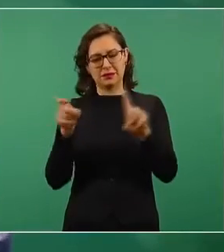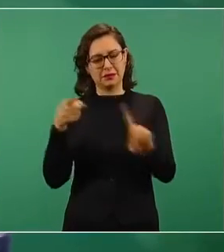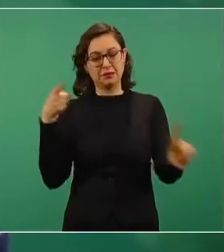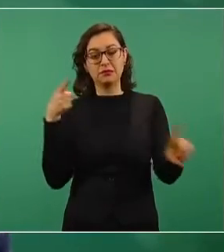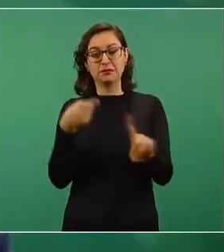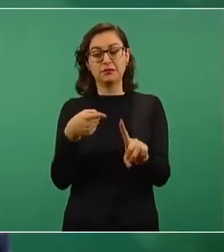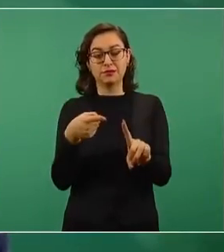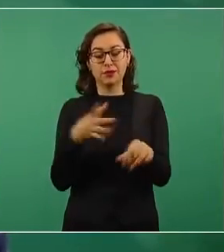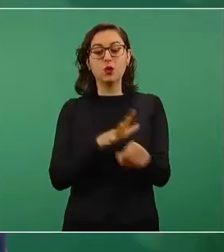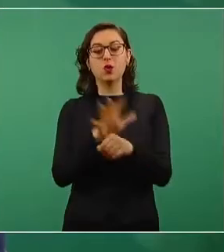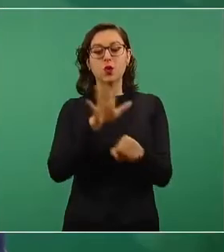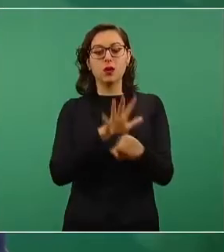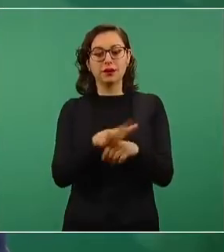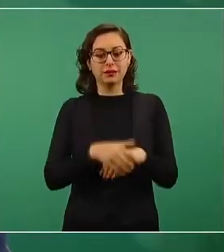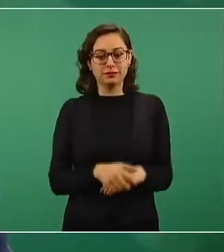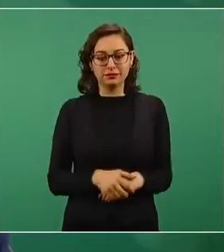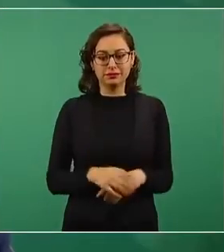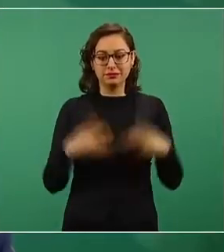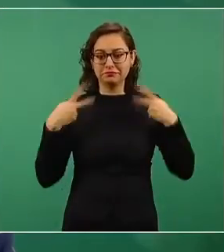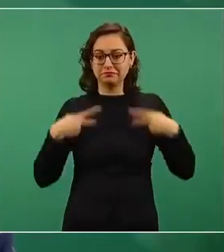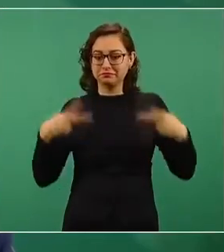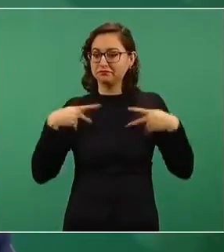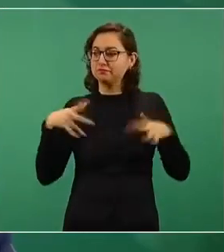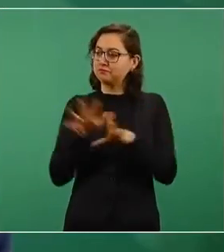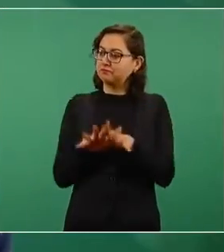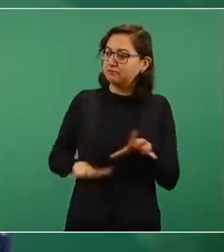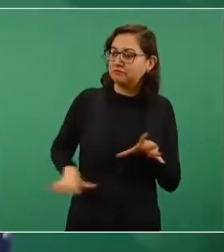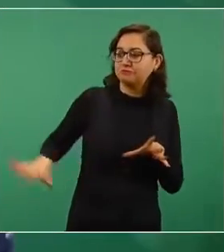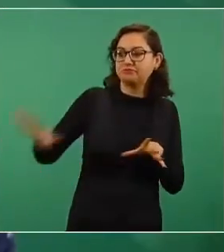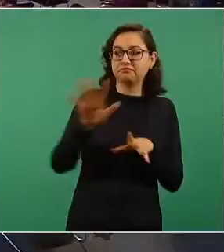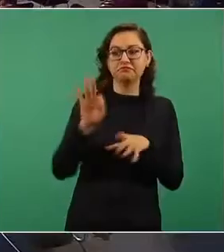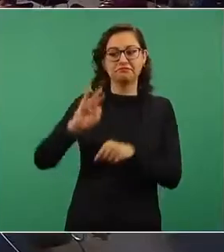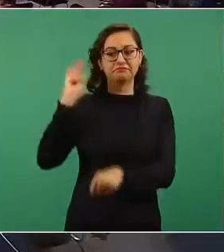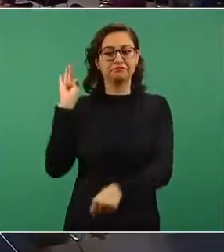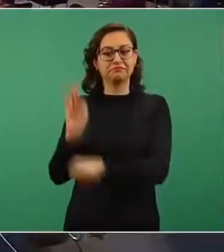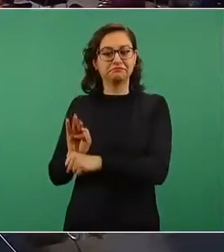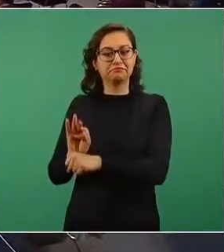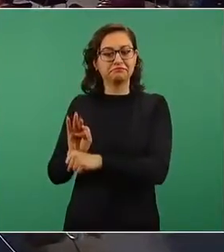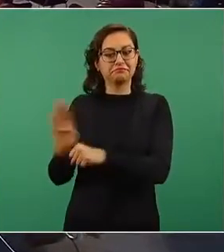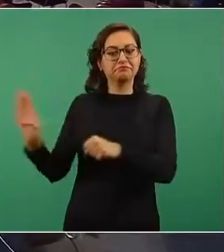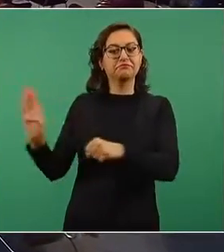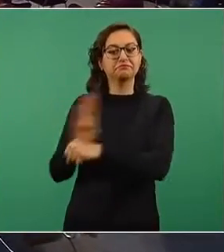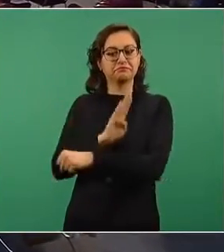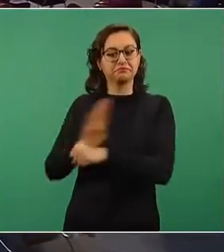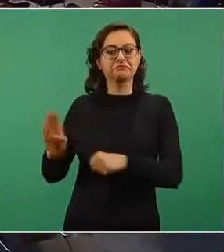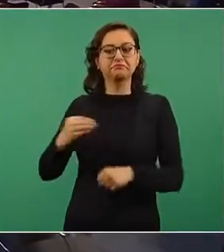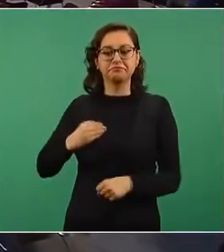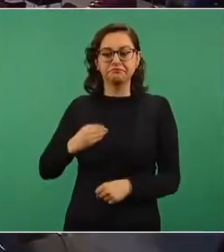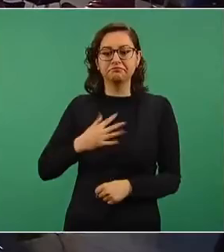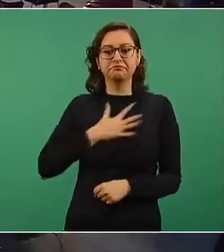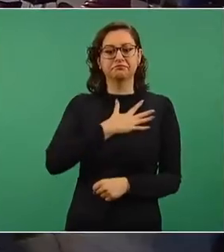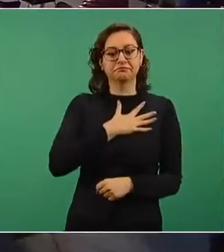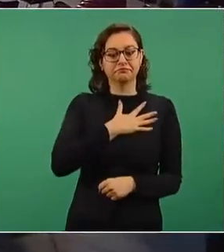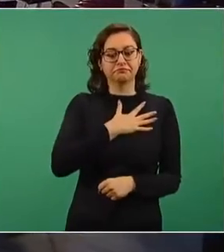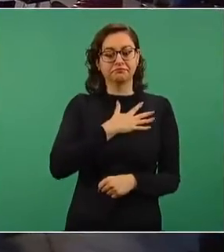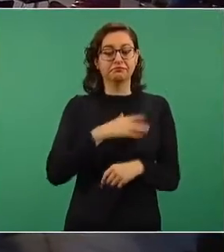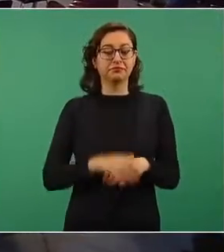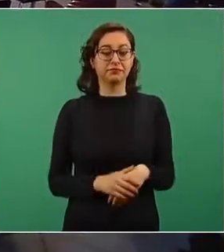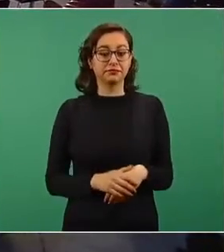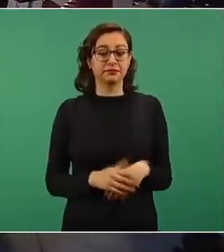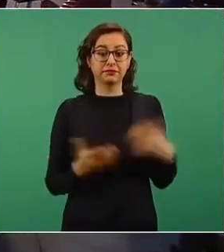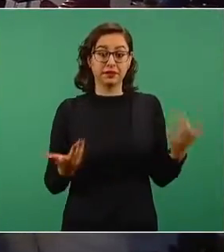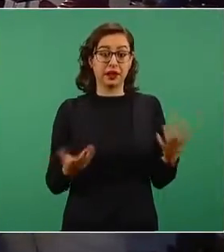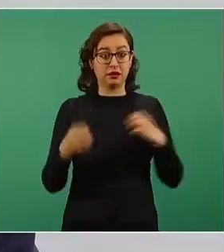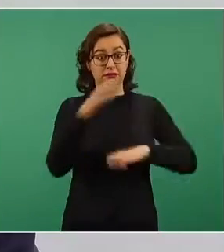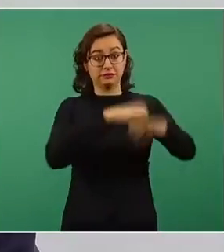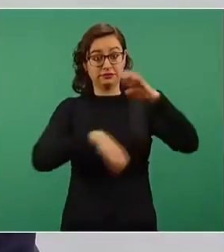el bienestar del pueblo. Toda esa renta que antes se